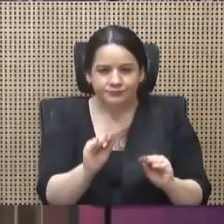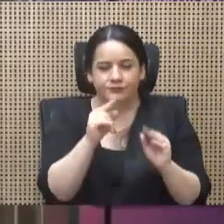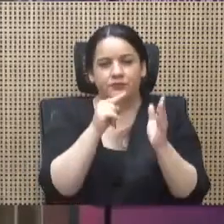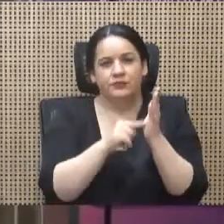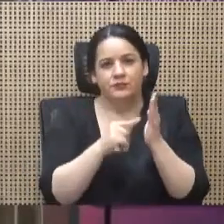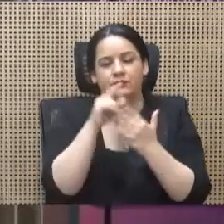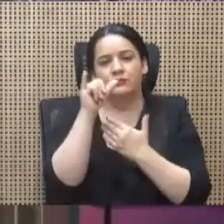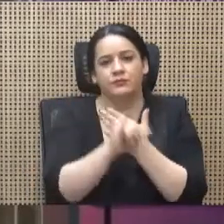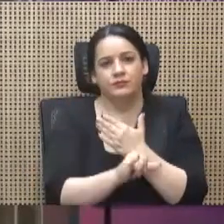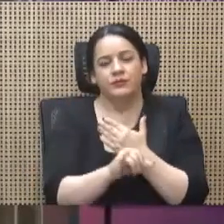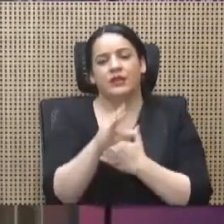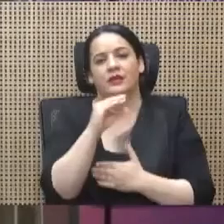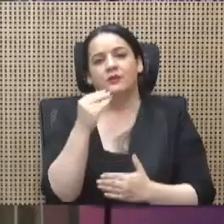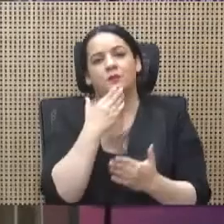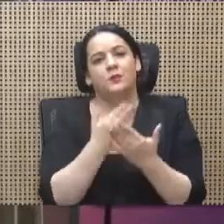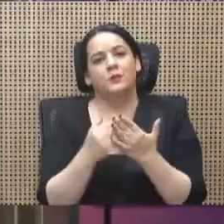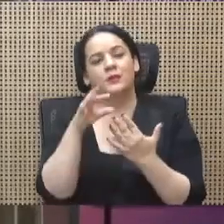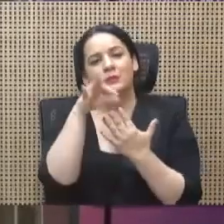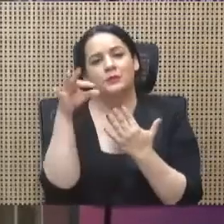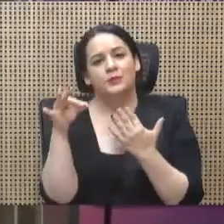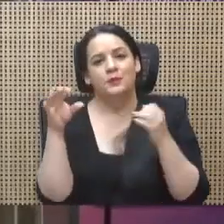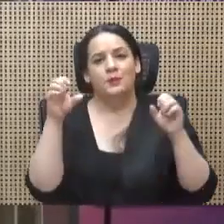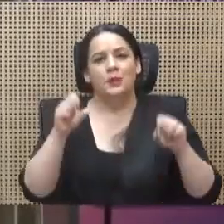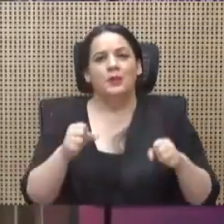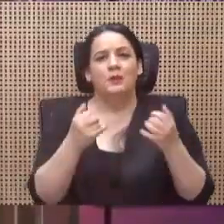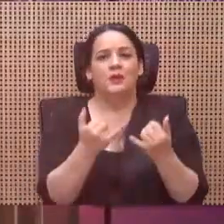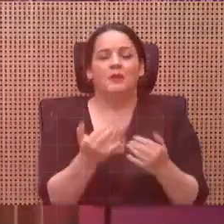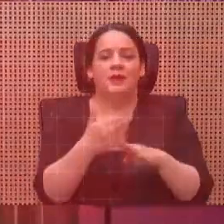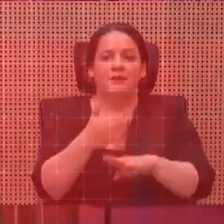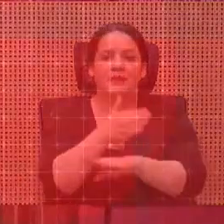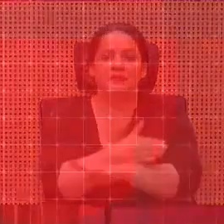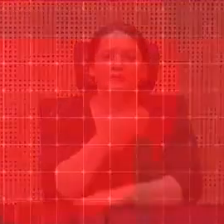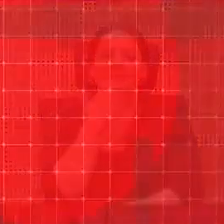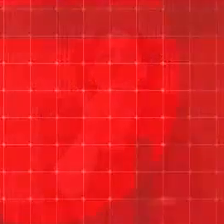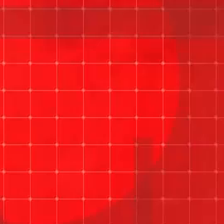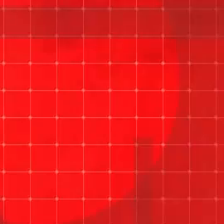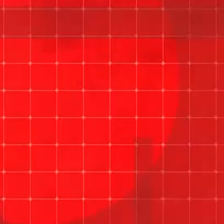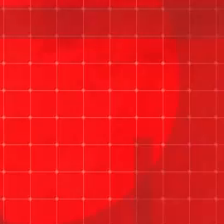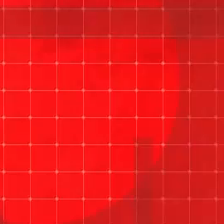es es una buena opción con la que podemos ahora avanzar Muchas gracias